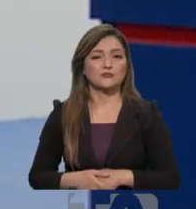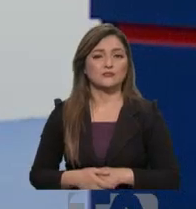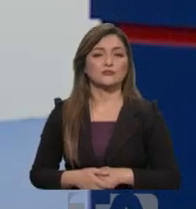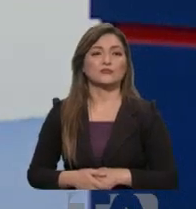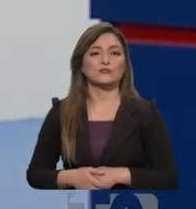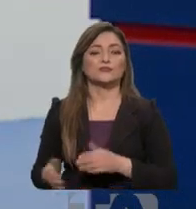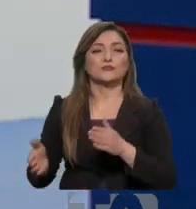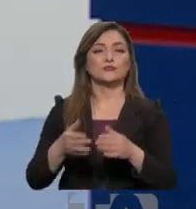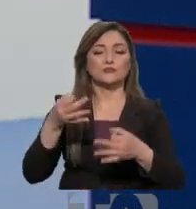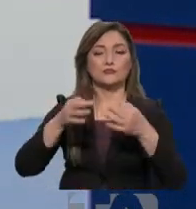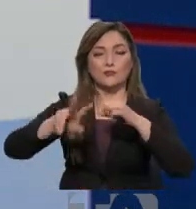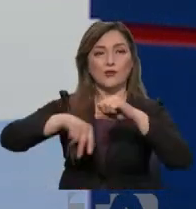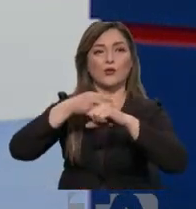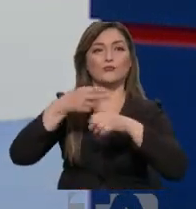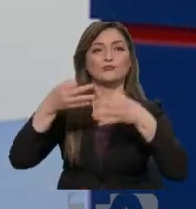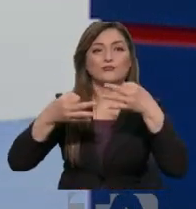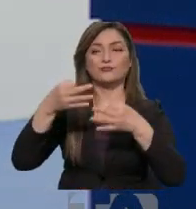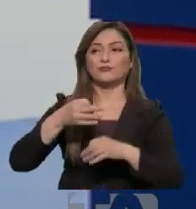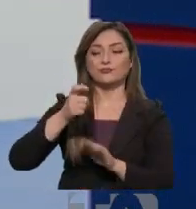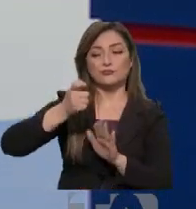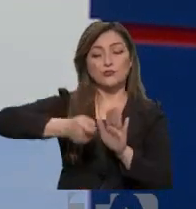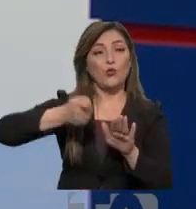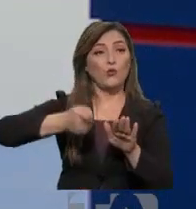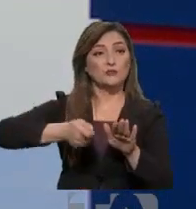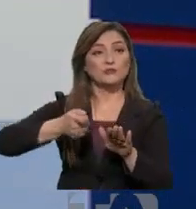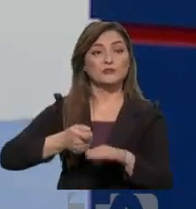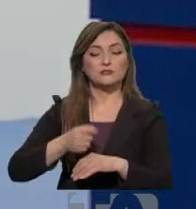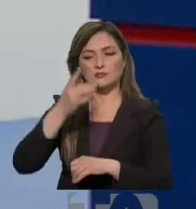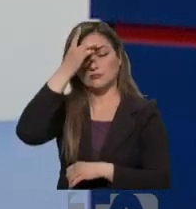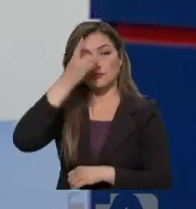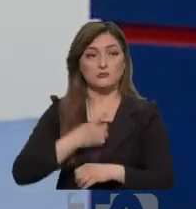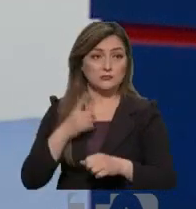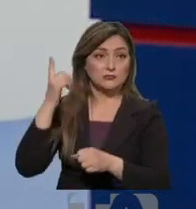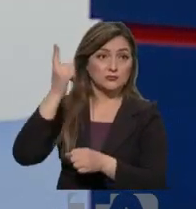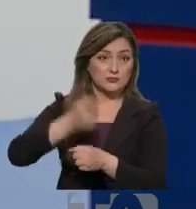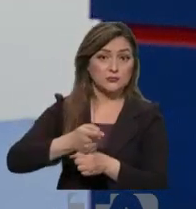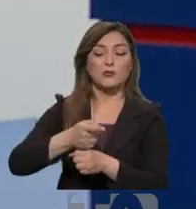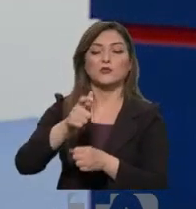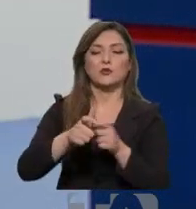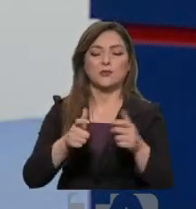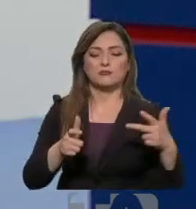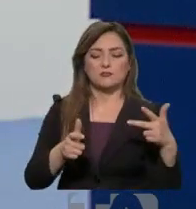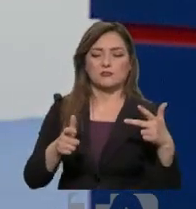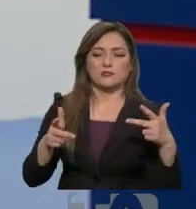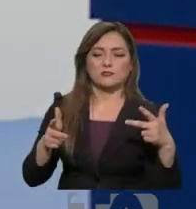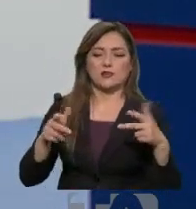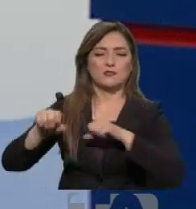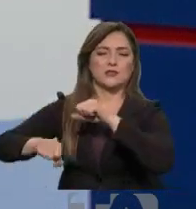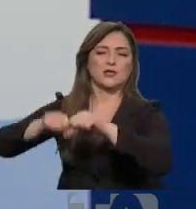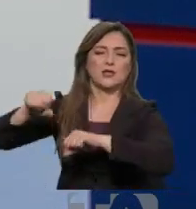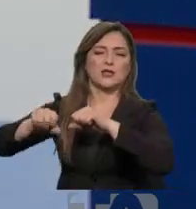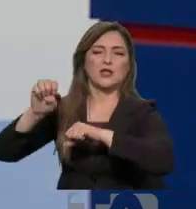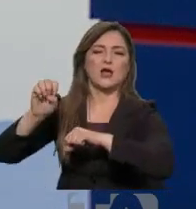Un tribunal de la Corte Nacional de Justicia dictaminó que el responsable de atropellar a Felipe Endara deberá cumplir 45 meses